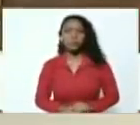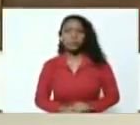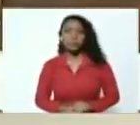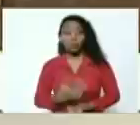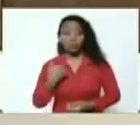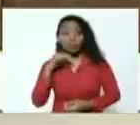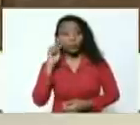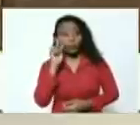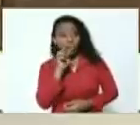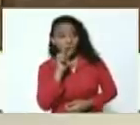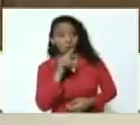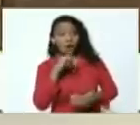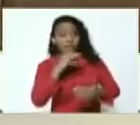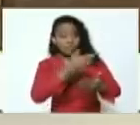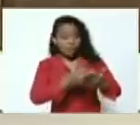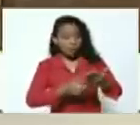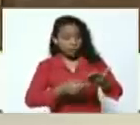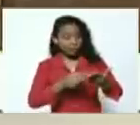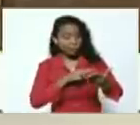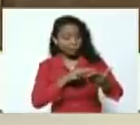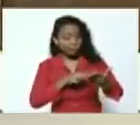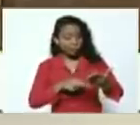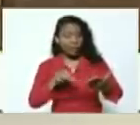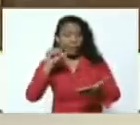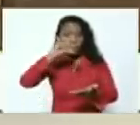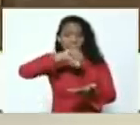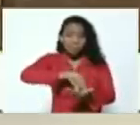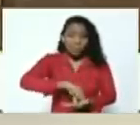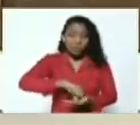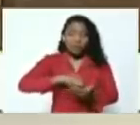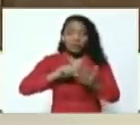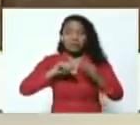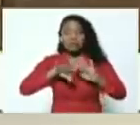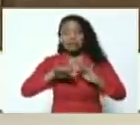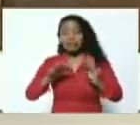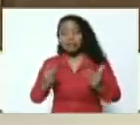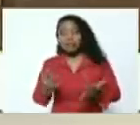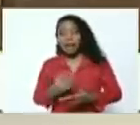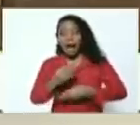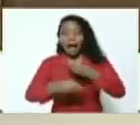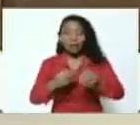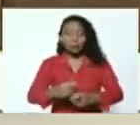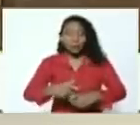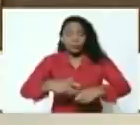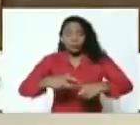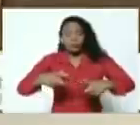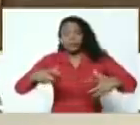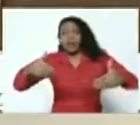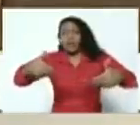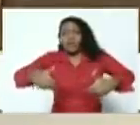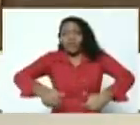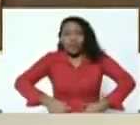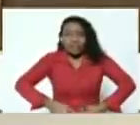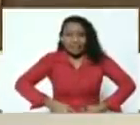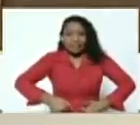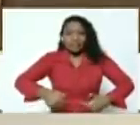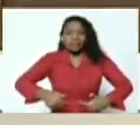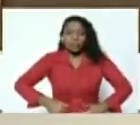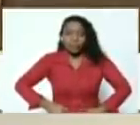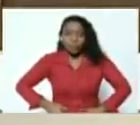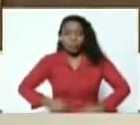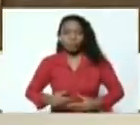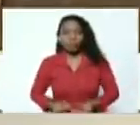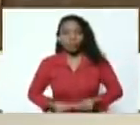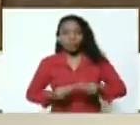Estuvimos viendo los informes, cómo en medio de la pandemia se ha hecho un tremendo esfuerzo, dado